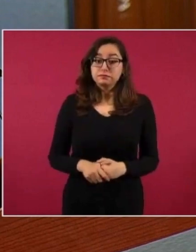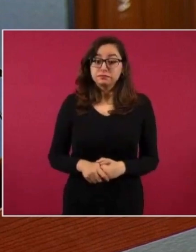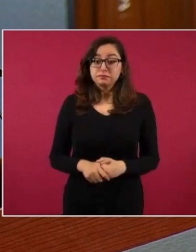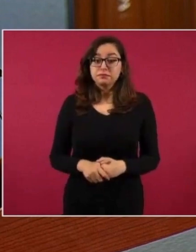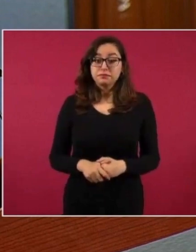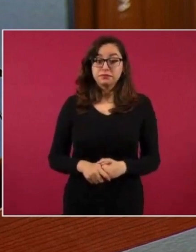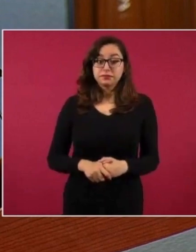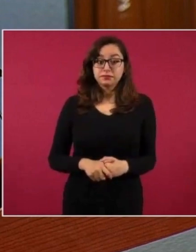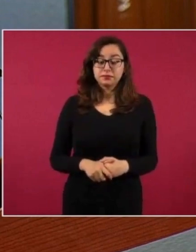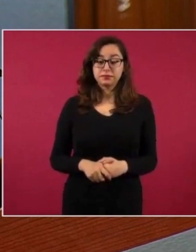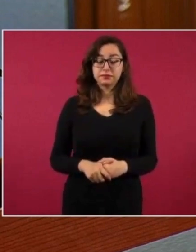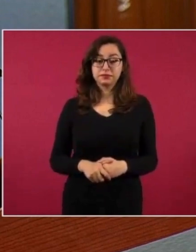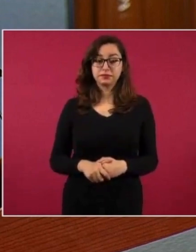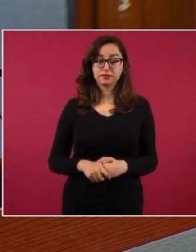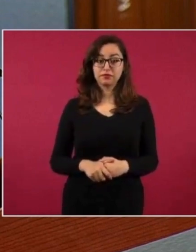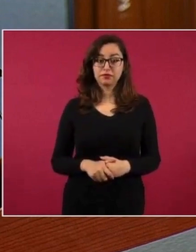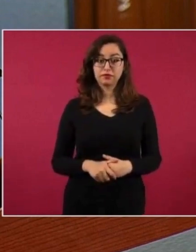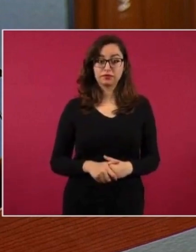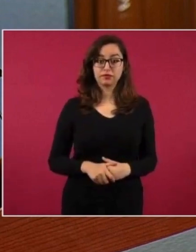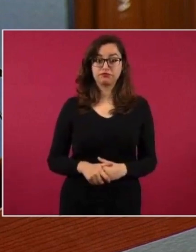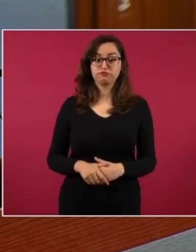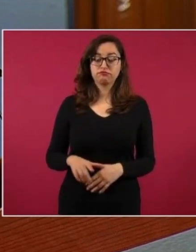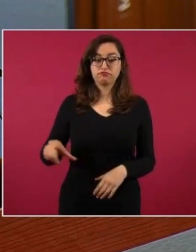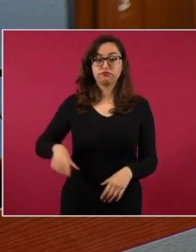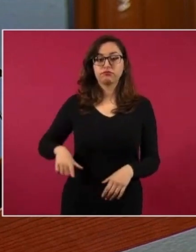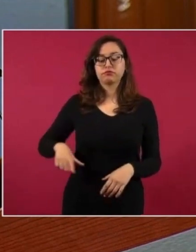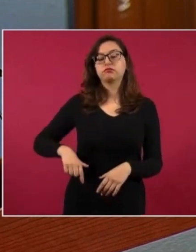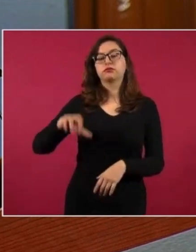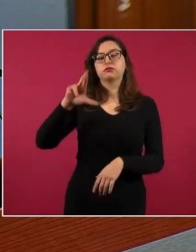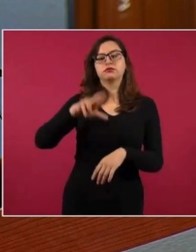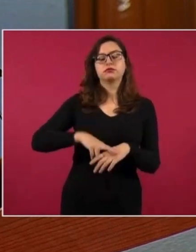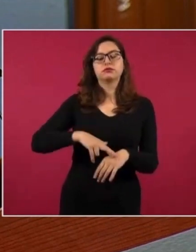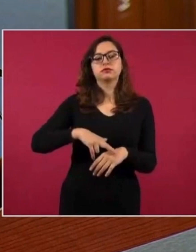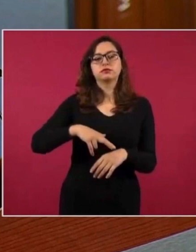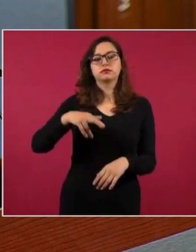Miguel Ángel Riquelme, pues es el gobernador de Coahuila.